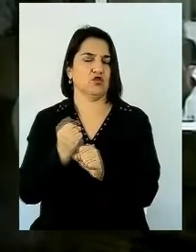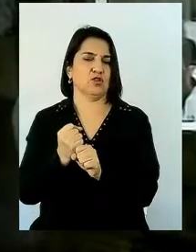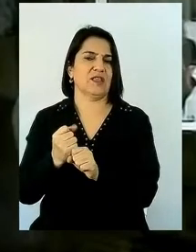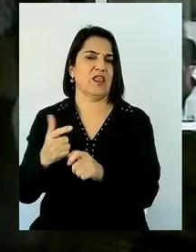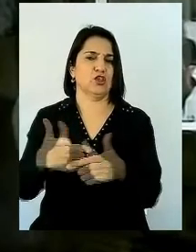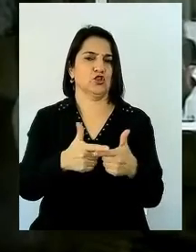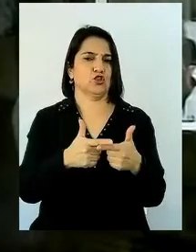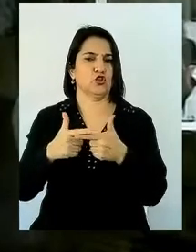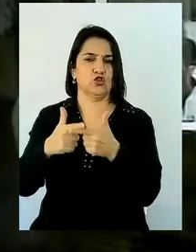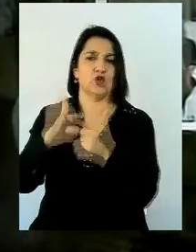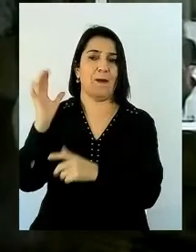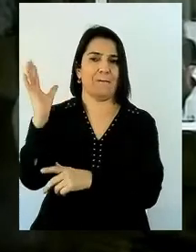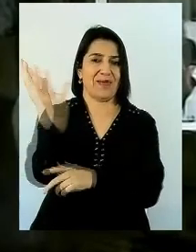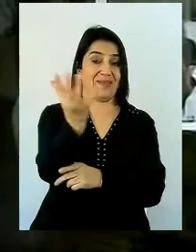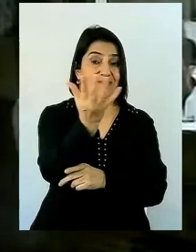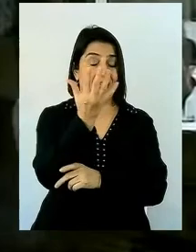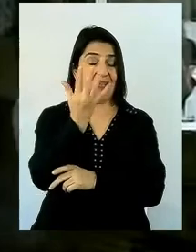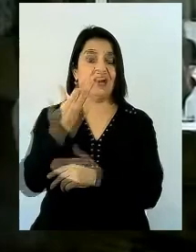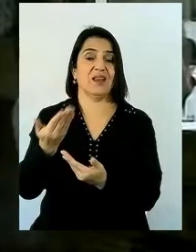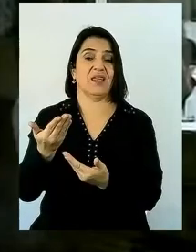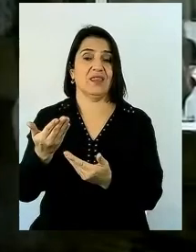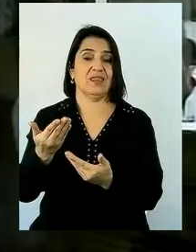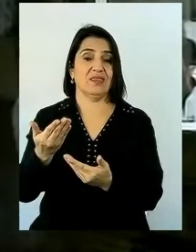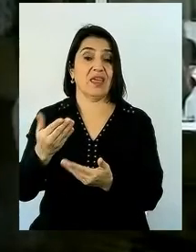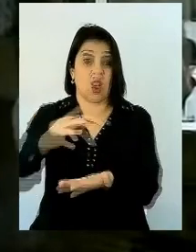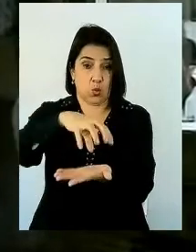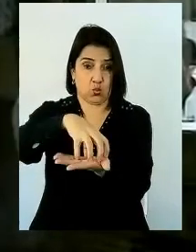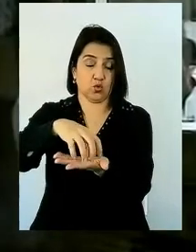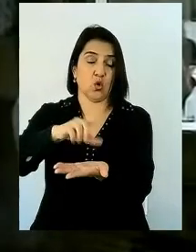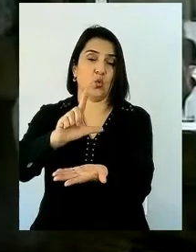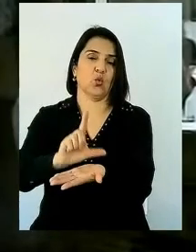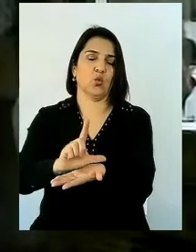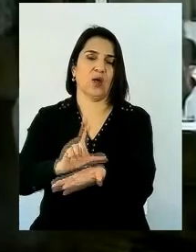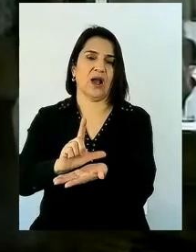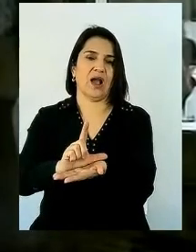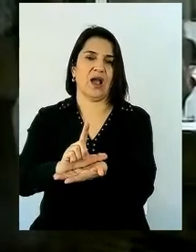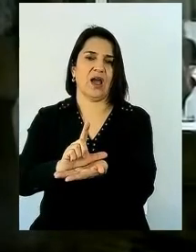que están totalmente interconectados.